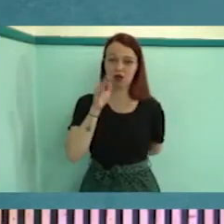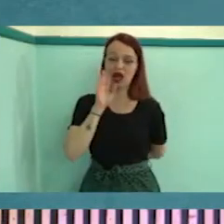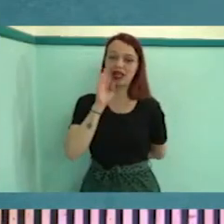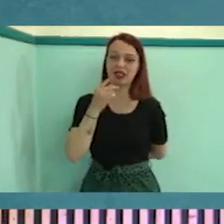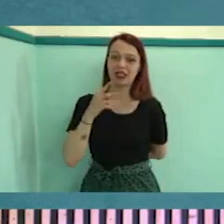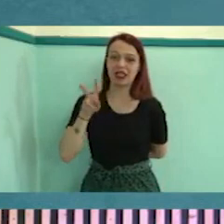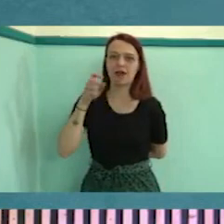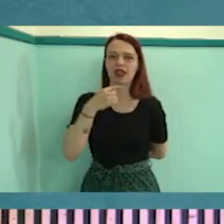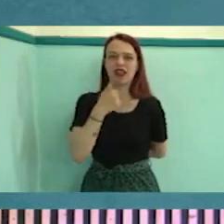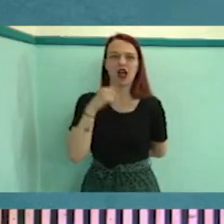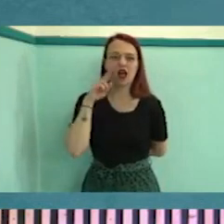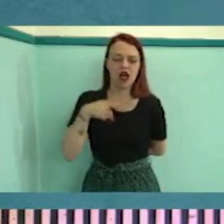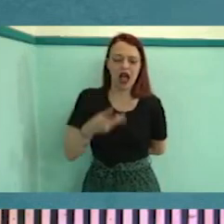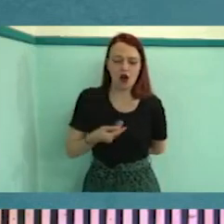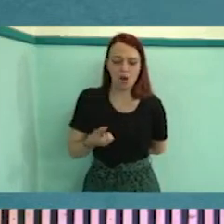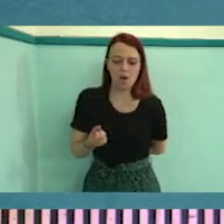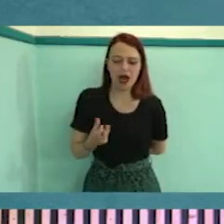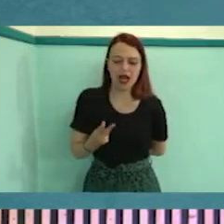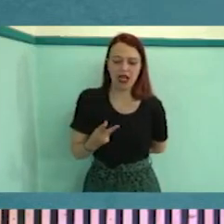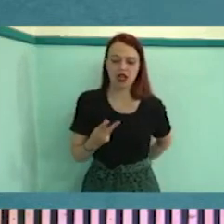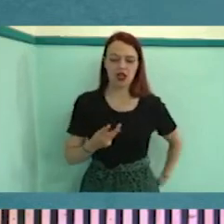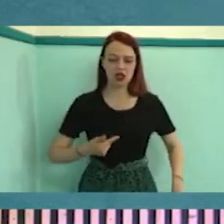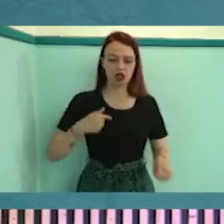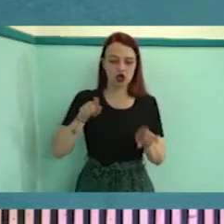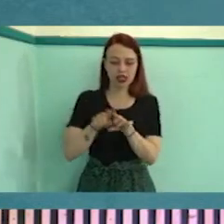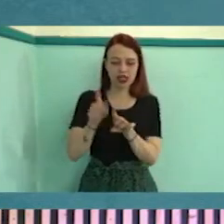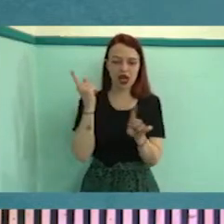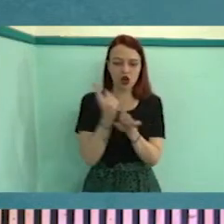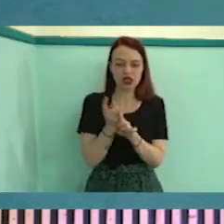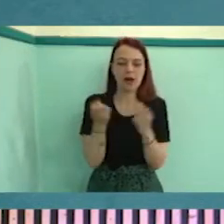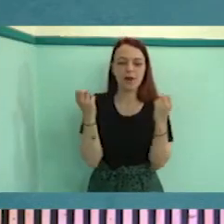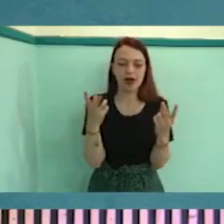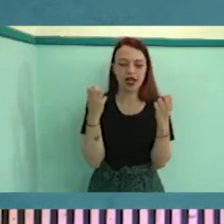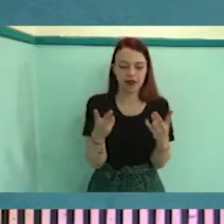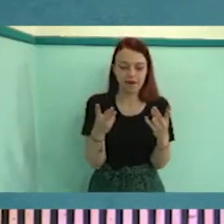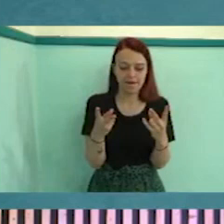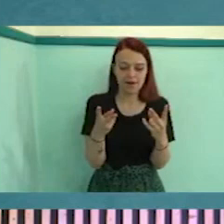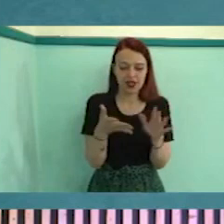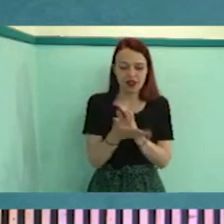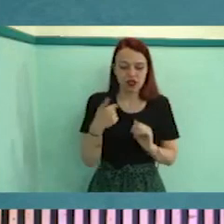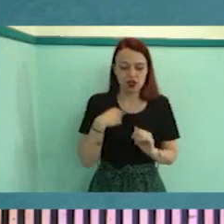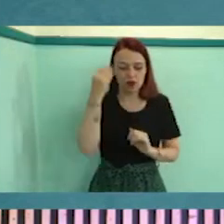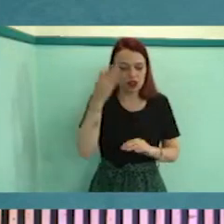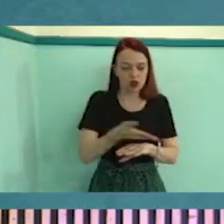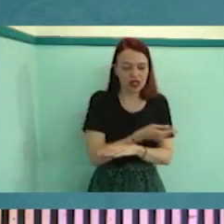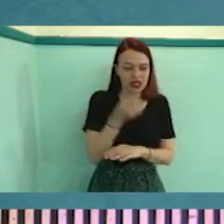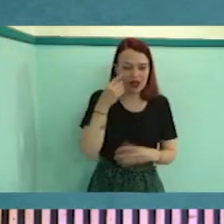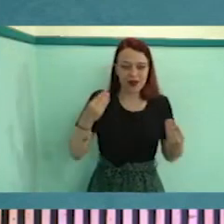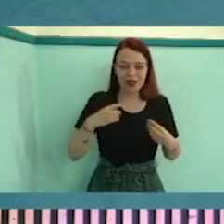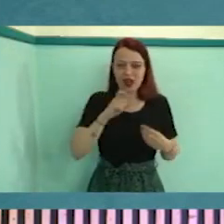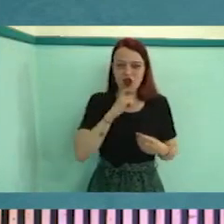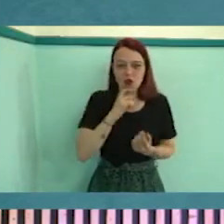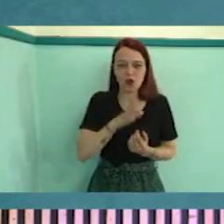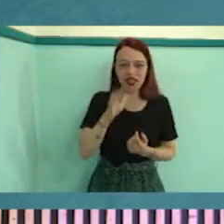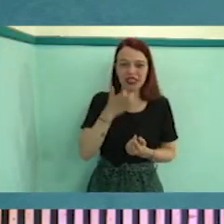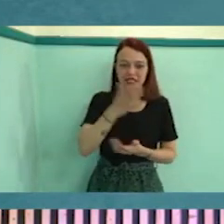de para qué hago esto para qué voy a o sea para qué voy a criticar a esta persona para qué voy a enjuiciar para qué voy a presuponer Cómo es su vida si es que realmente Eso habla de